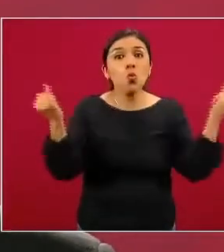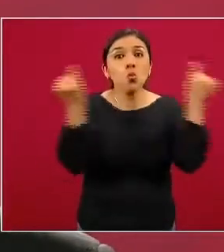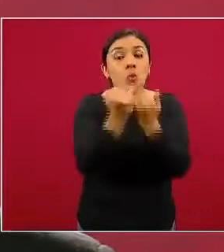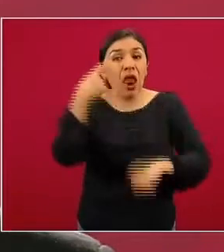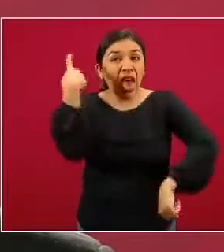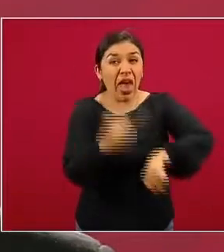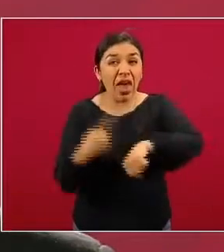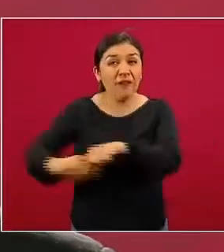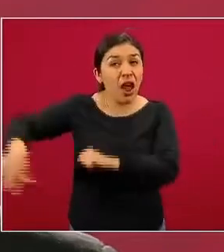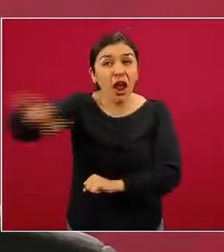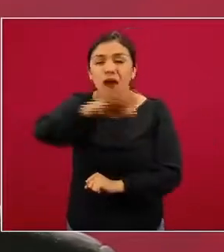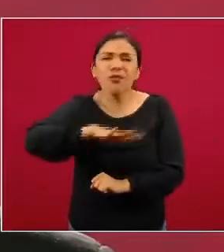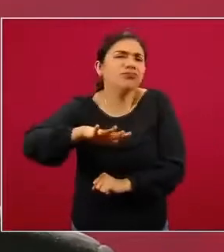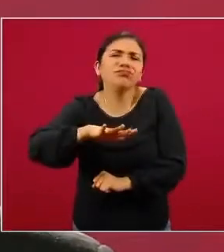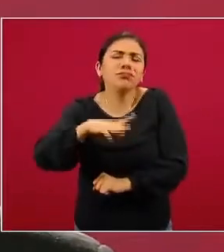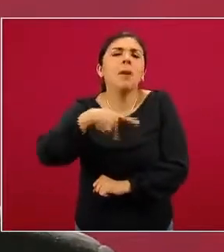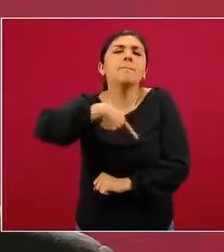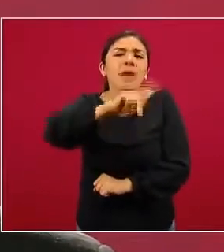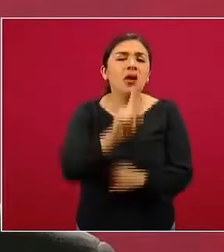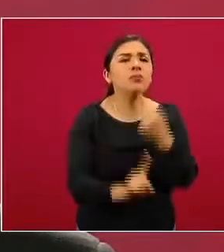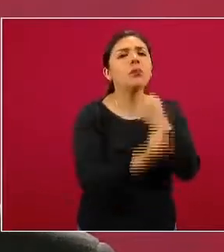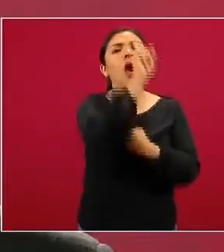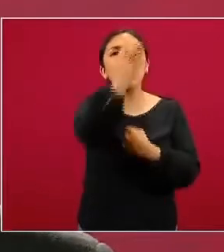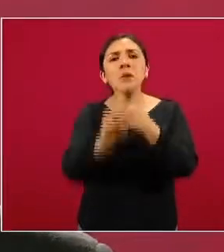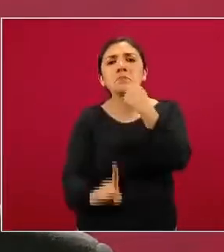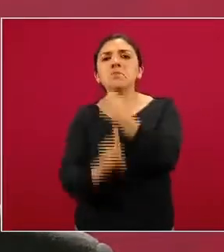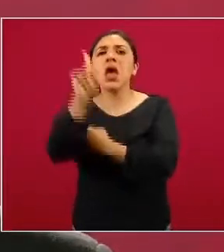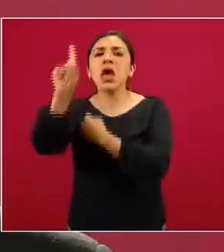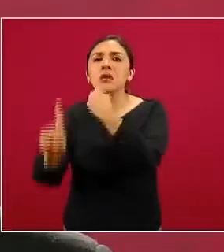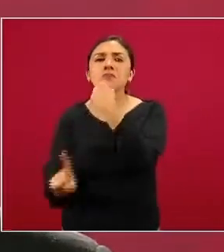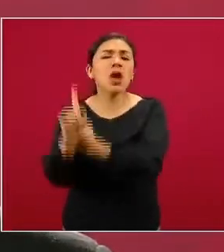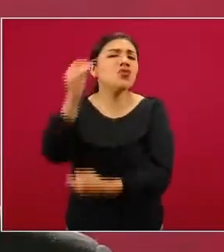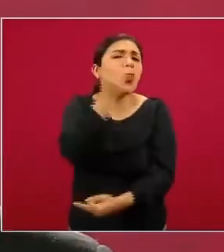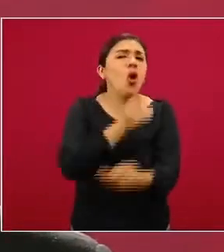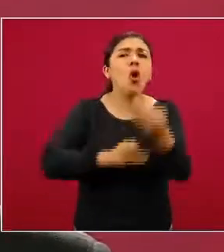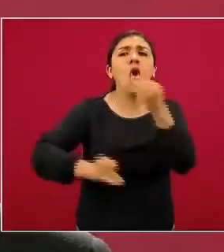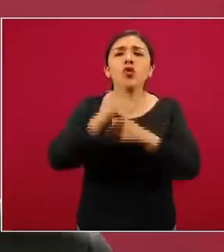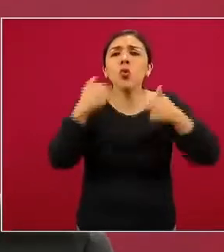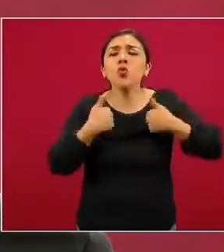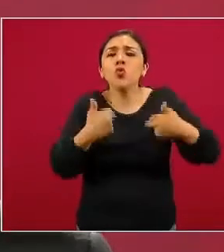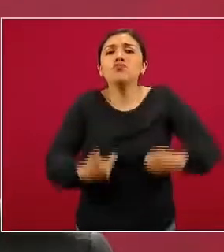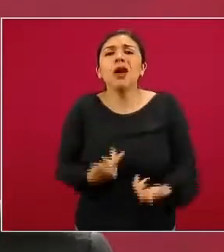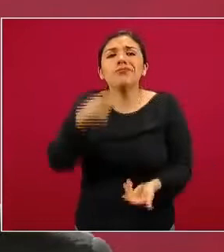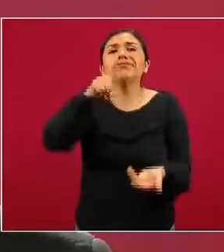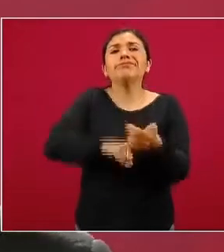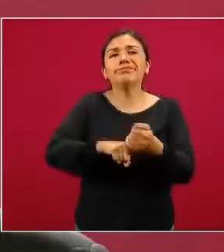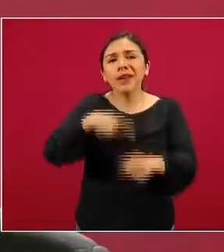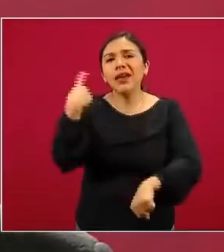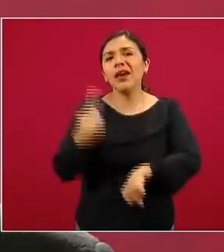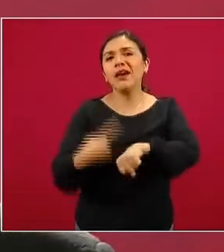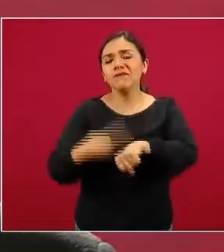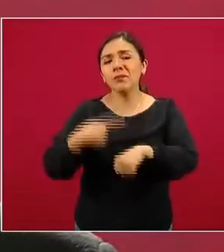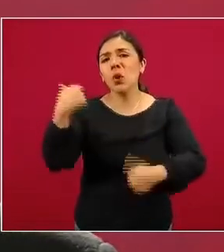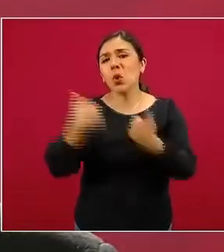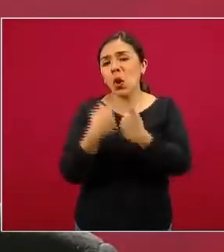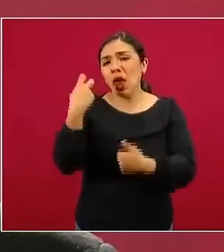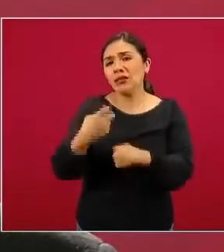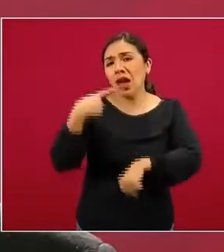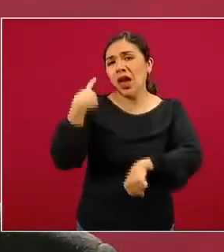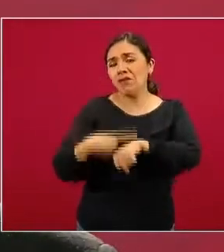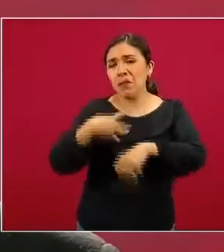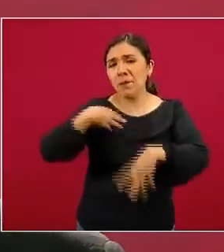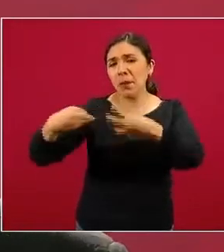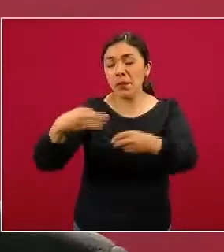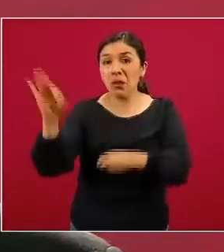toda la humanidad hemos sido afectados y afectadas por esta pandemia. En la medida en que la epidemia